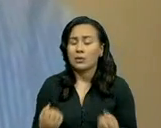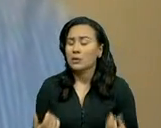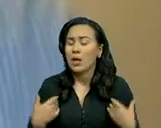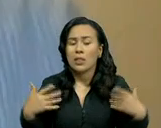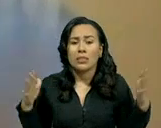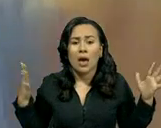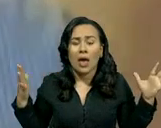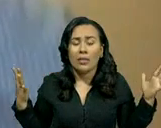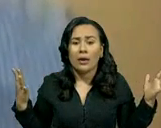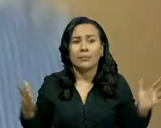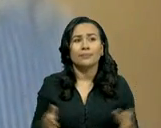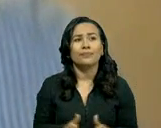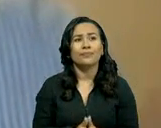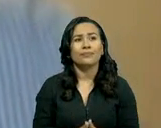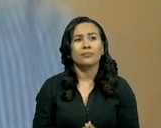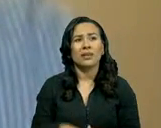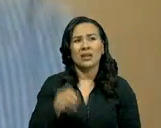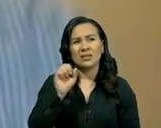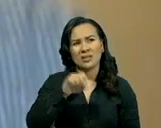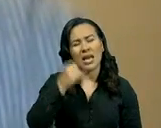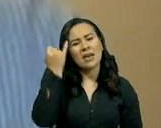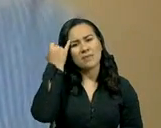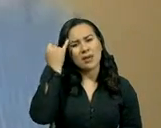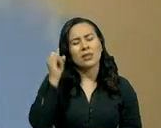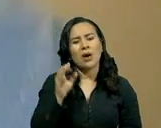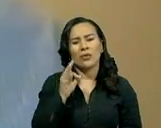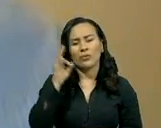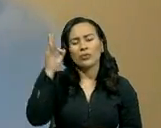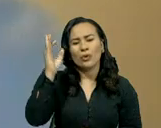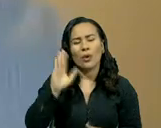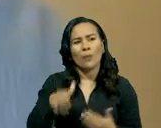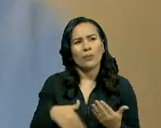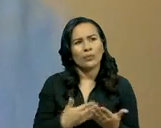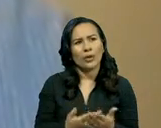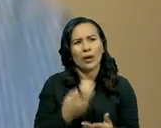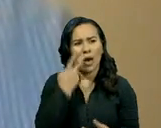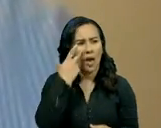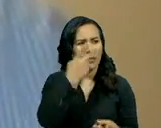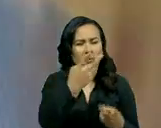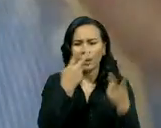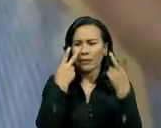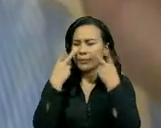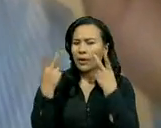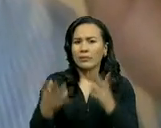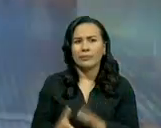contra. Sí nos imaginábamos qué podría pasar, porque ya nos damos cuenta.